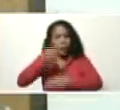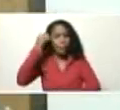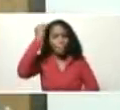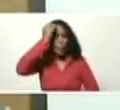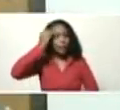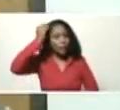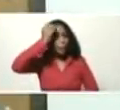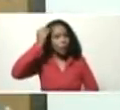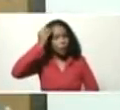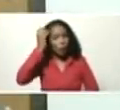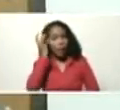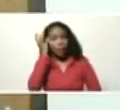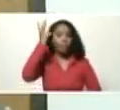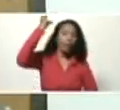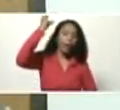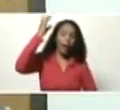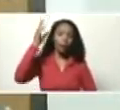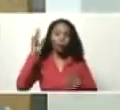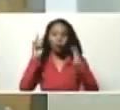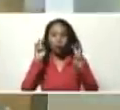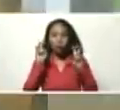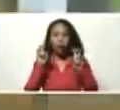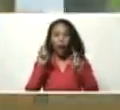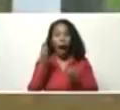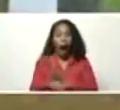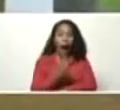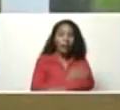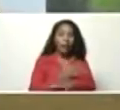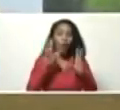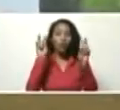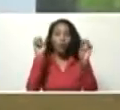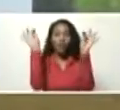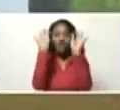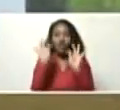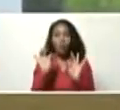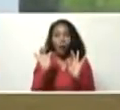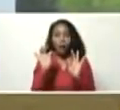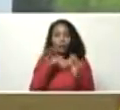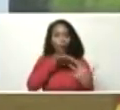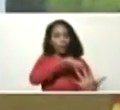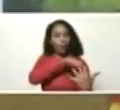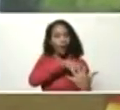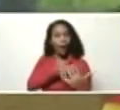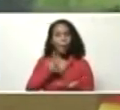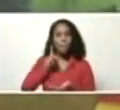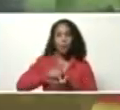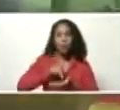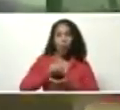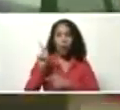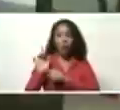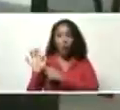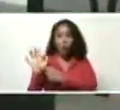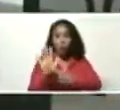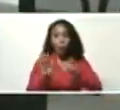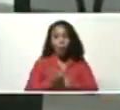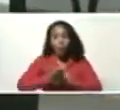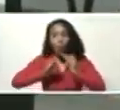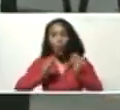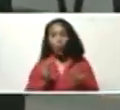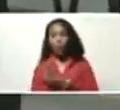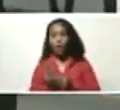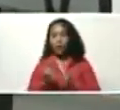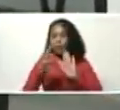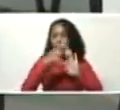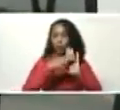pensamiento creativo ante las nuevas formas de guerra que se presentan en el escenario mundial sin